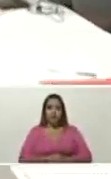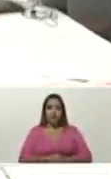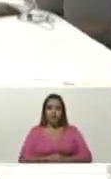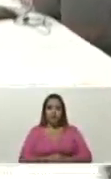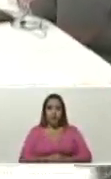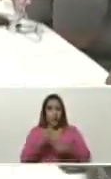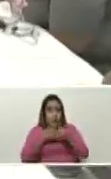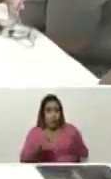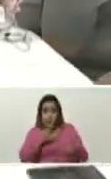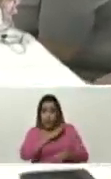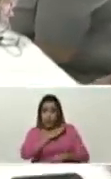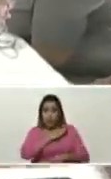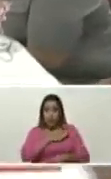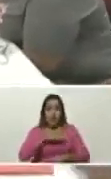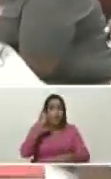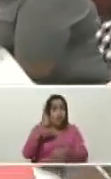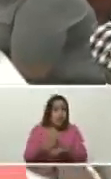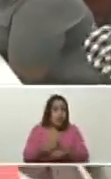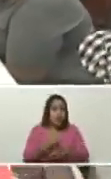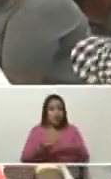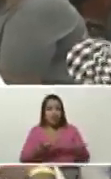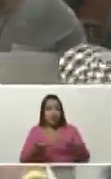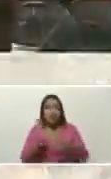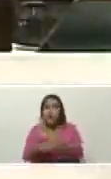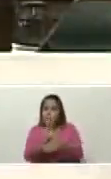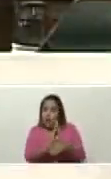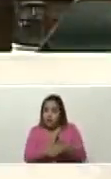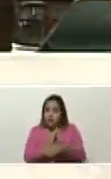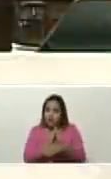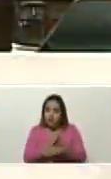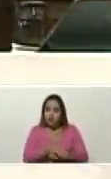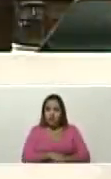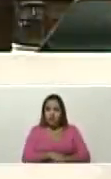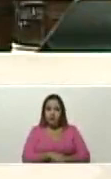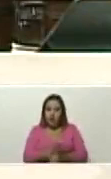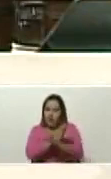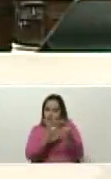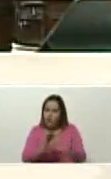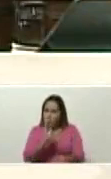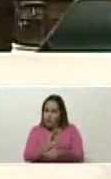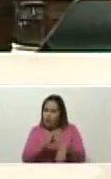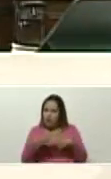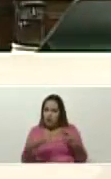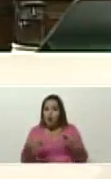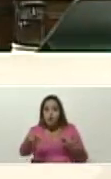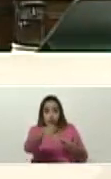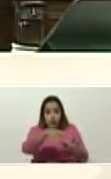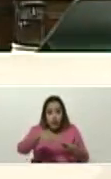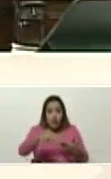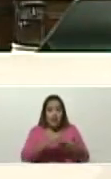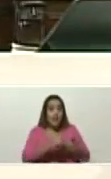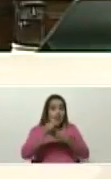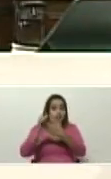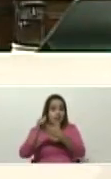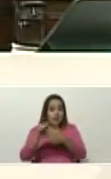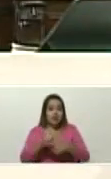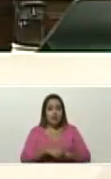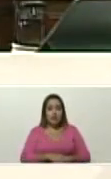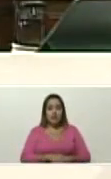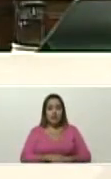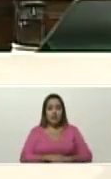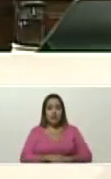Pero si lo tenemos, nosotros tenemos que cuidarlo. Y la forma de cuidarlo es que ustedes, como líderes,